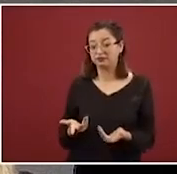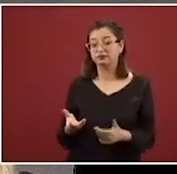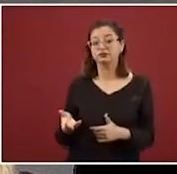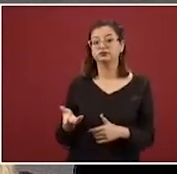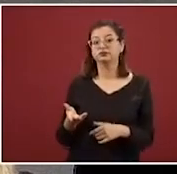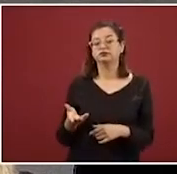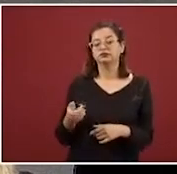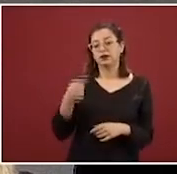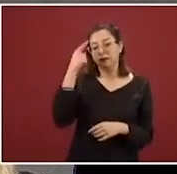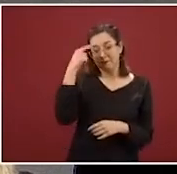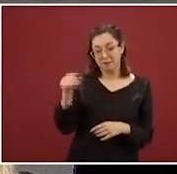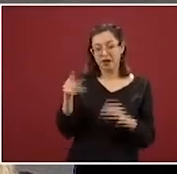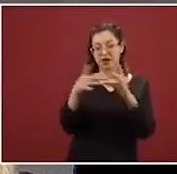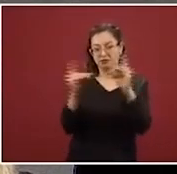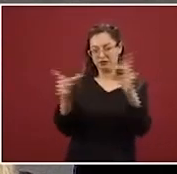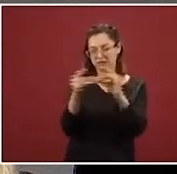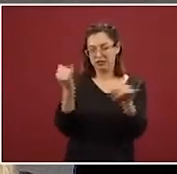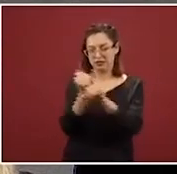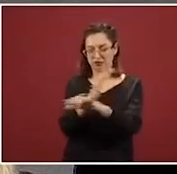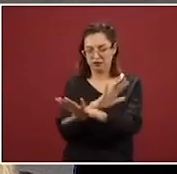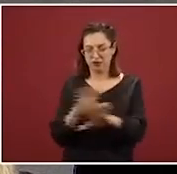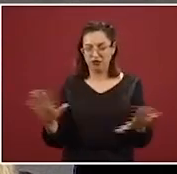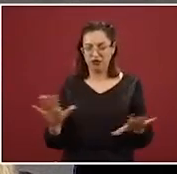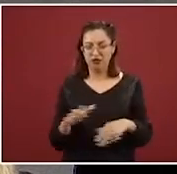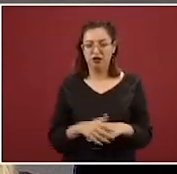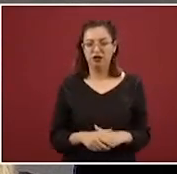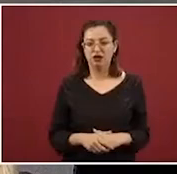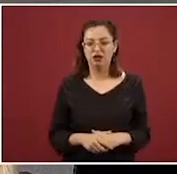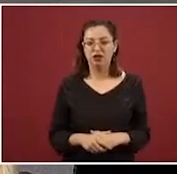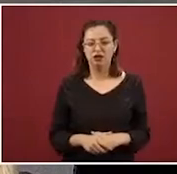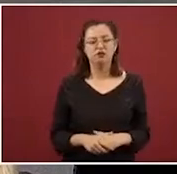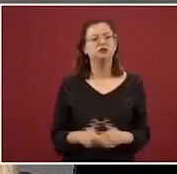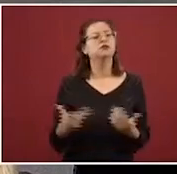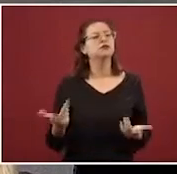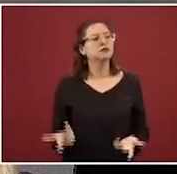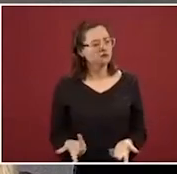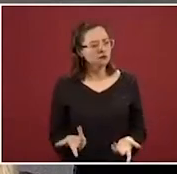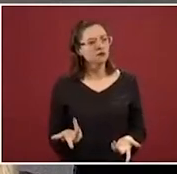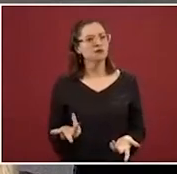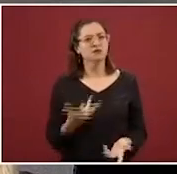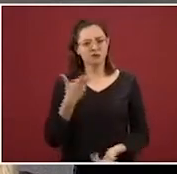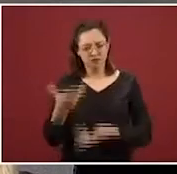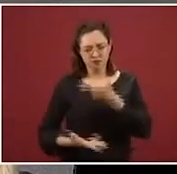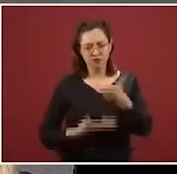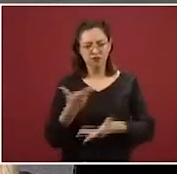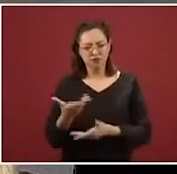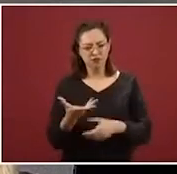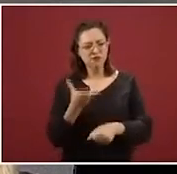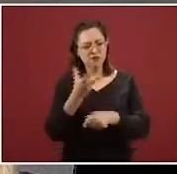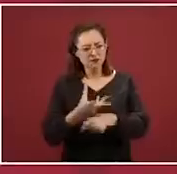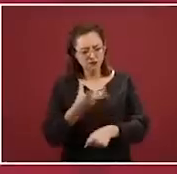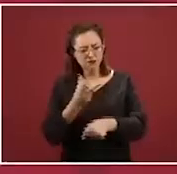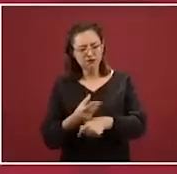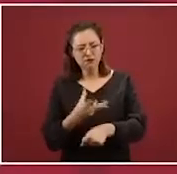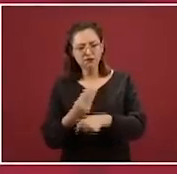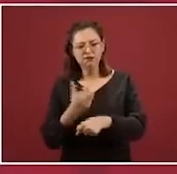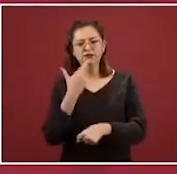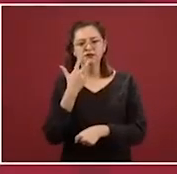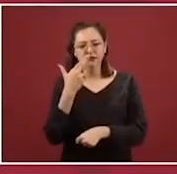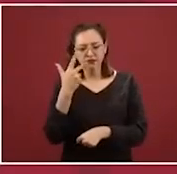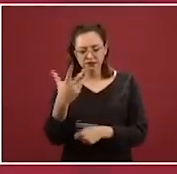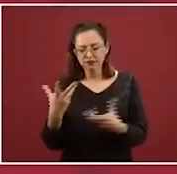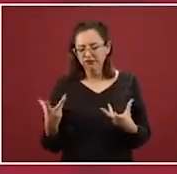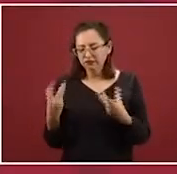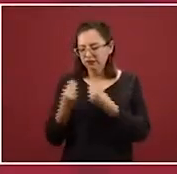demostraciones y estos desglose de información? Para Gracias. El mejoramiento global de este servicio que Así presta es. La Profeco con CRE